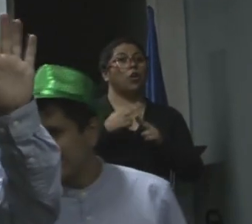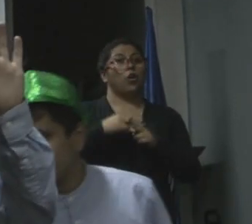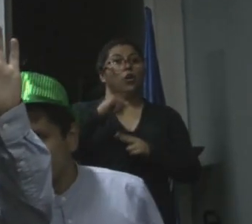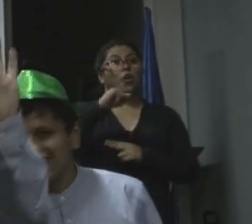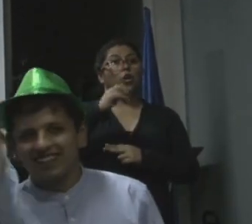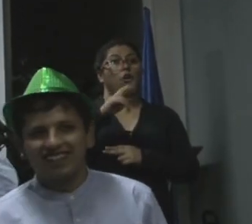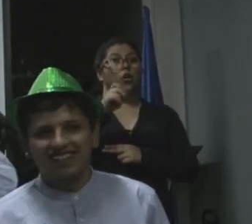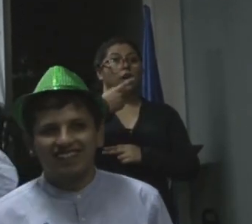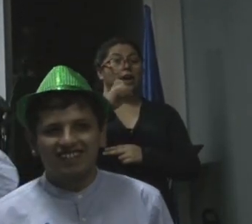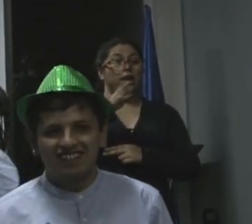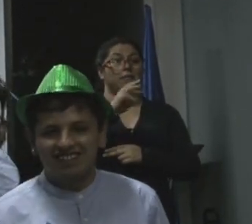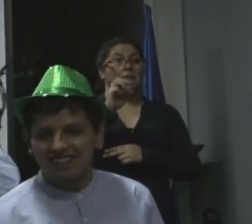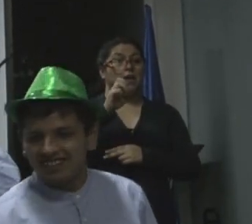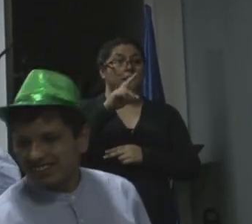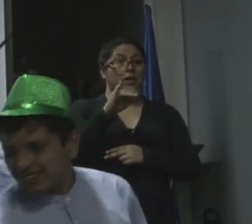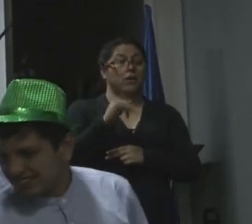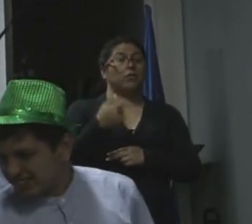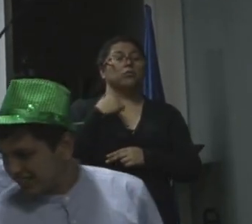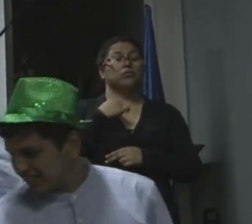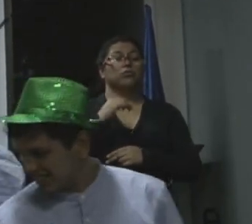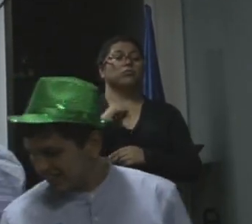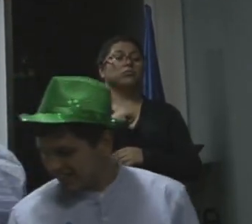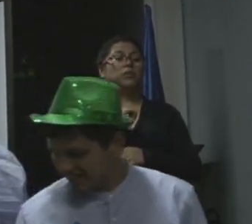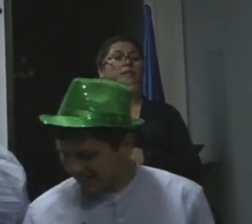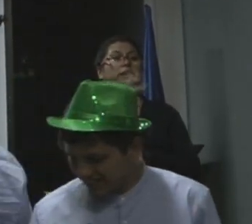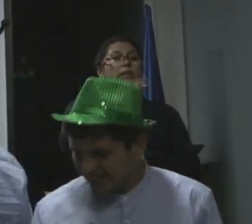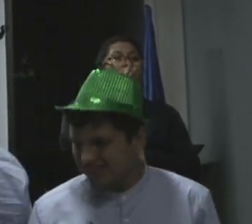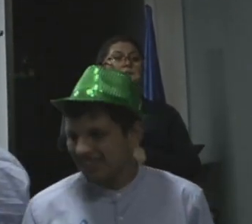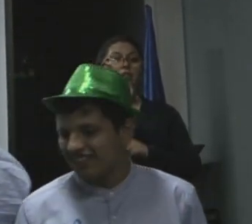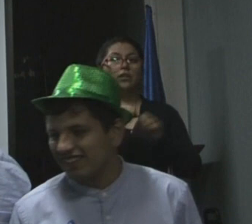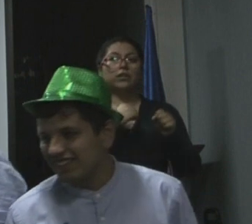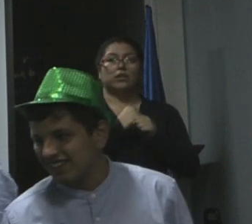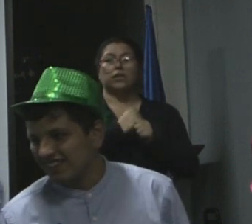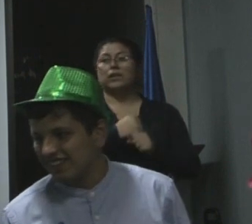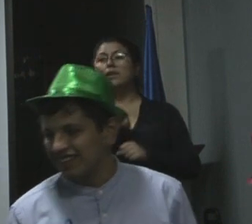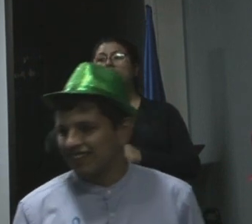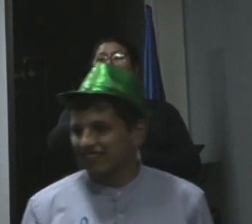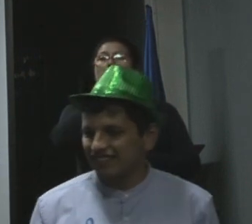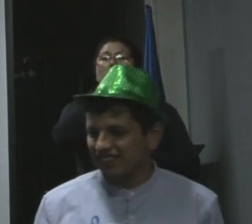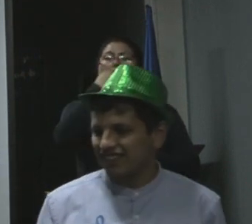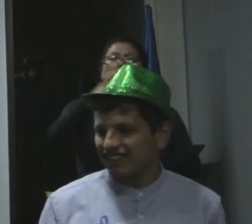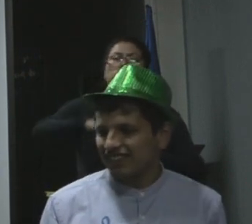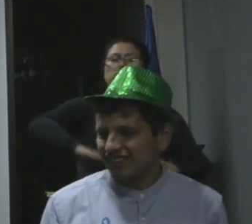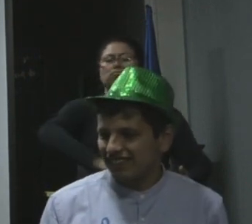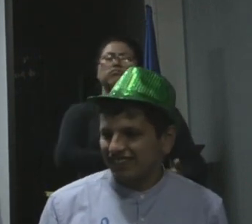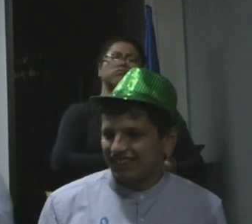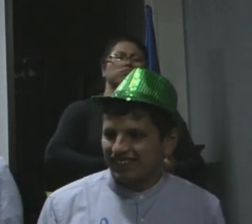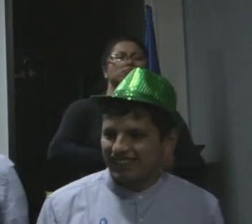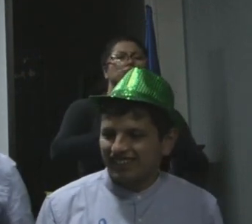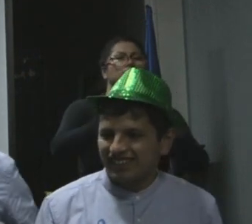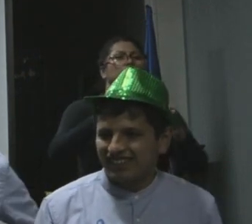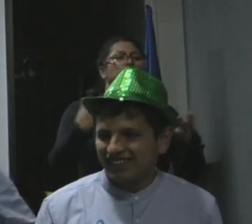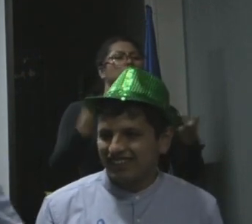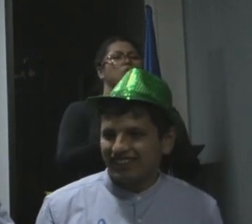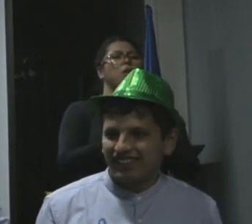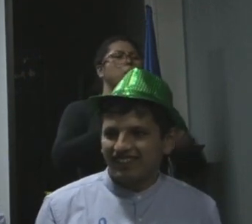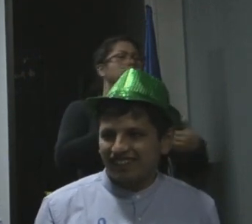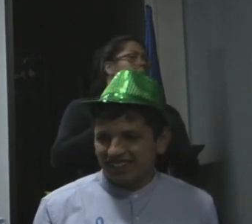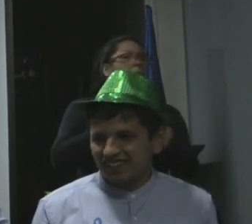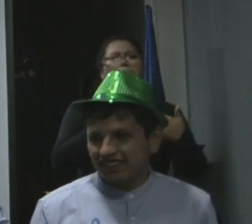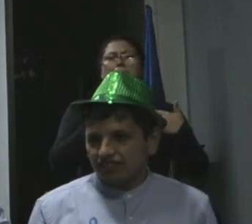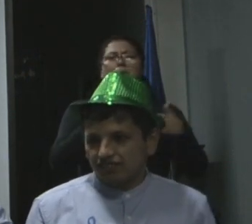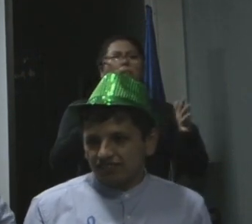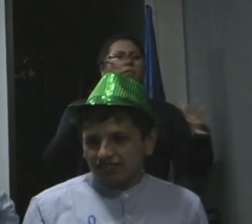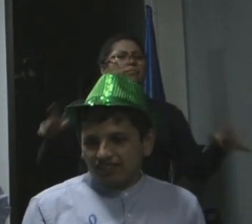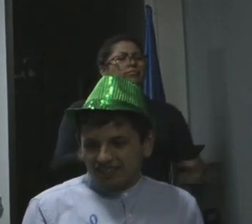Mario Buitrago, tengo 32 años, soy el vocalista del grupo Sin Límites, orquesta.